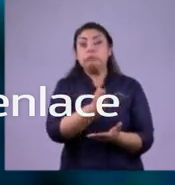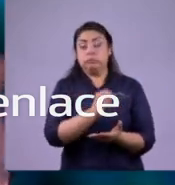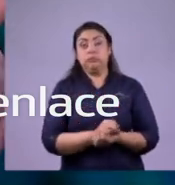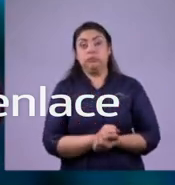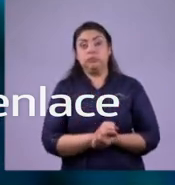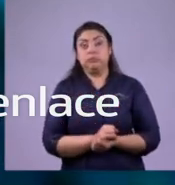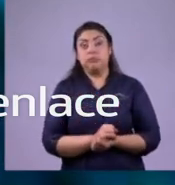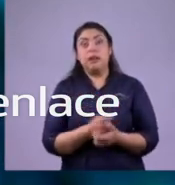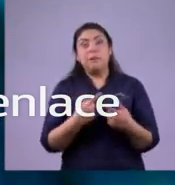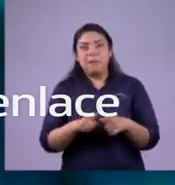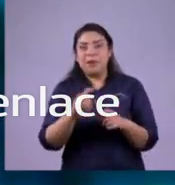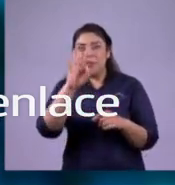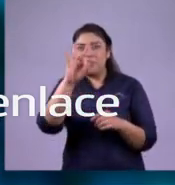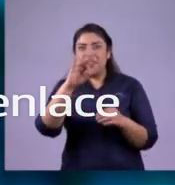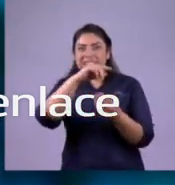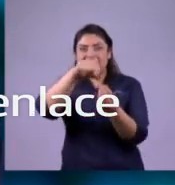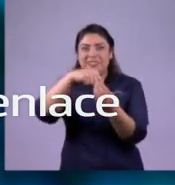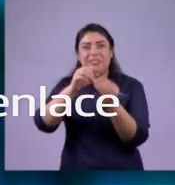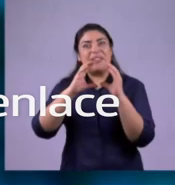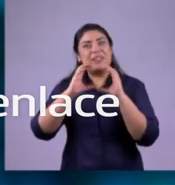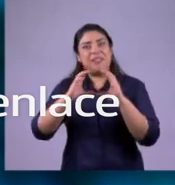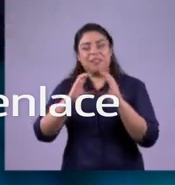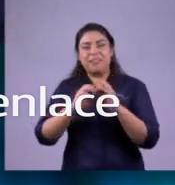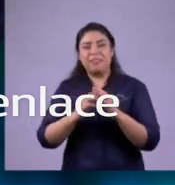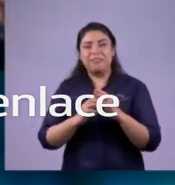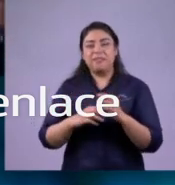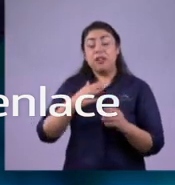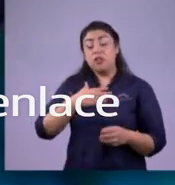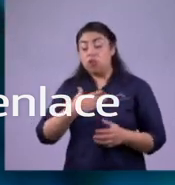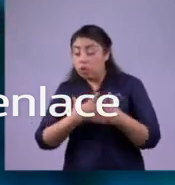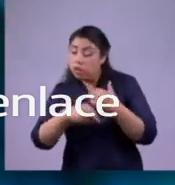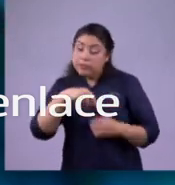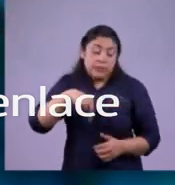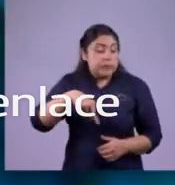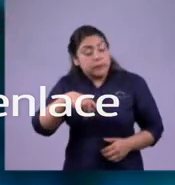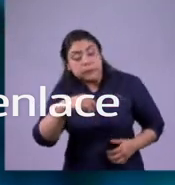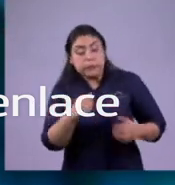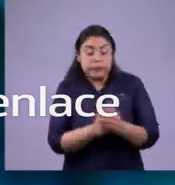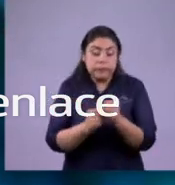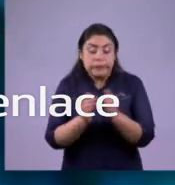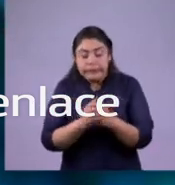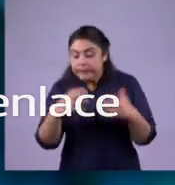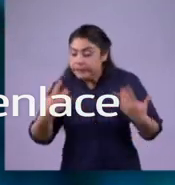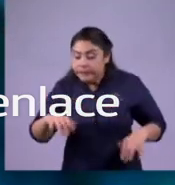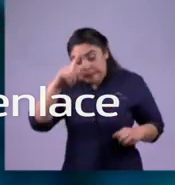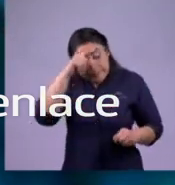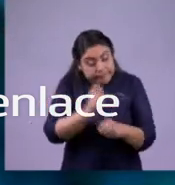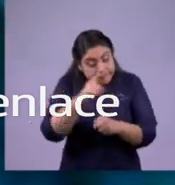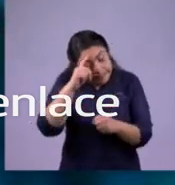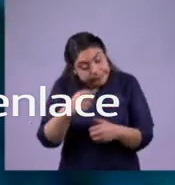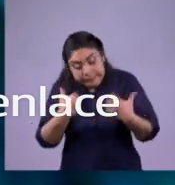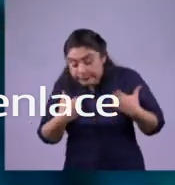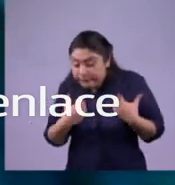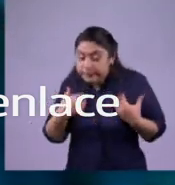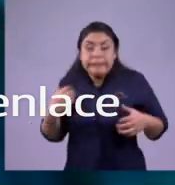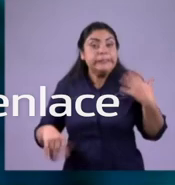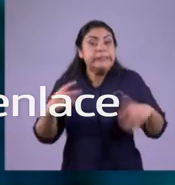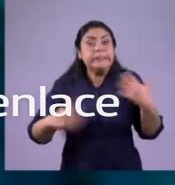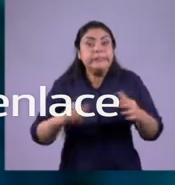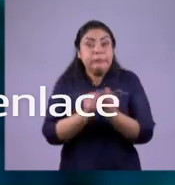a la calle cargado afanado para ir a conseguir el sustento del día del mes